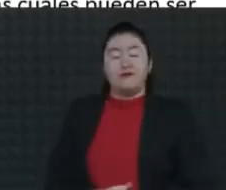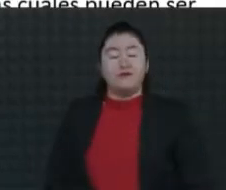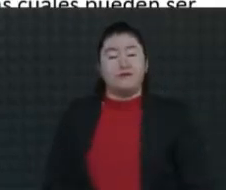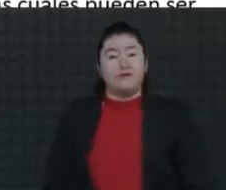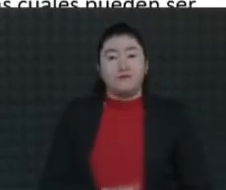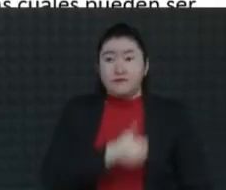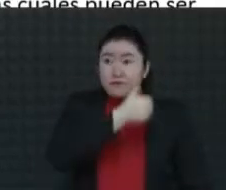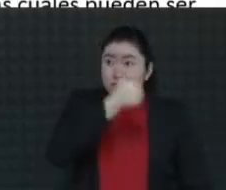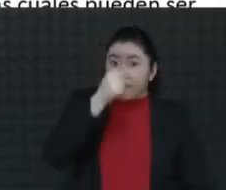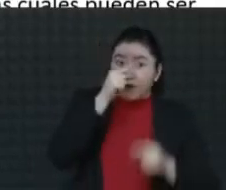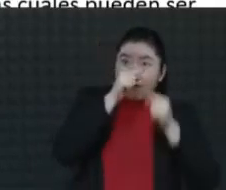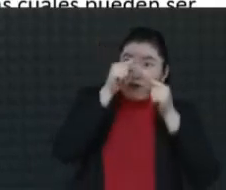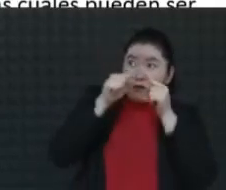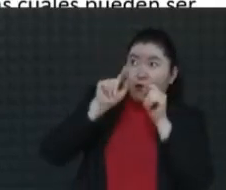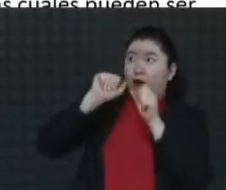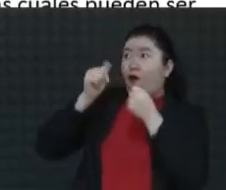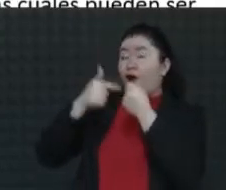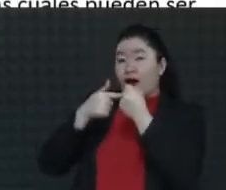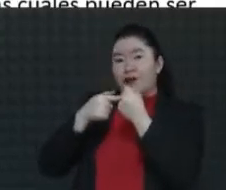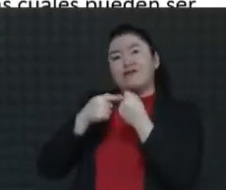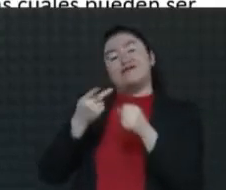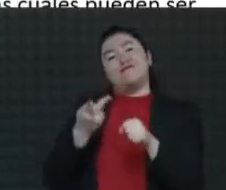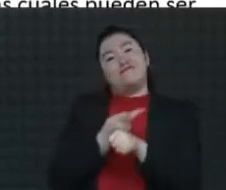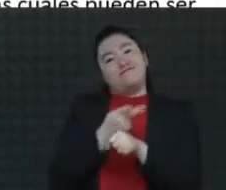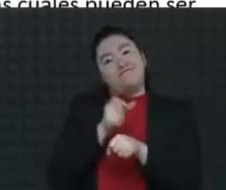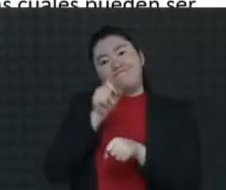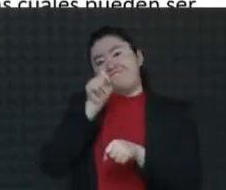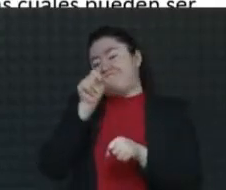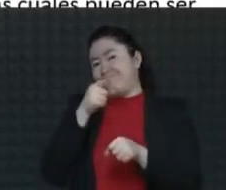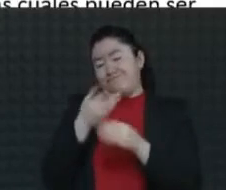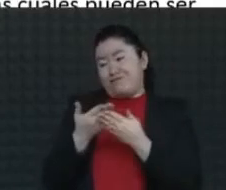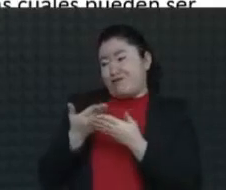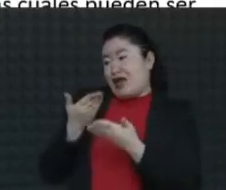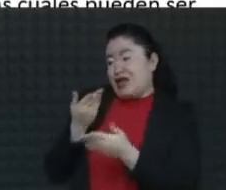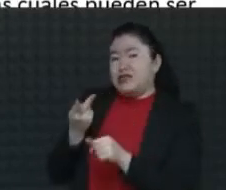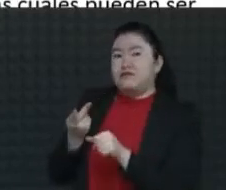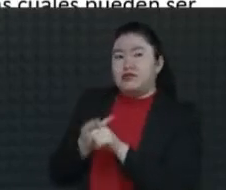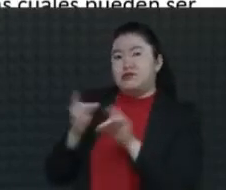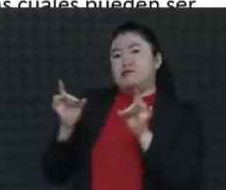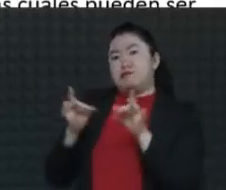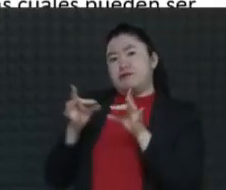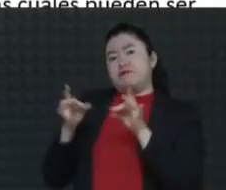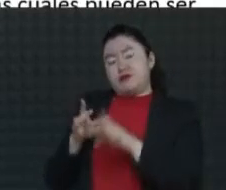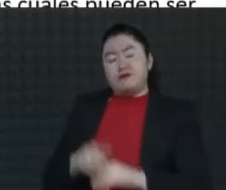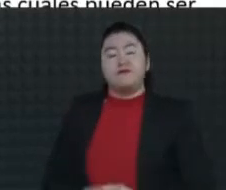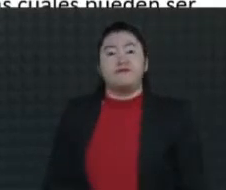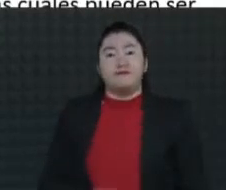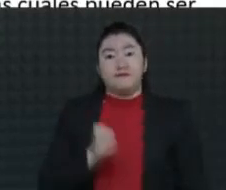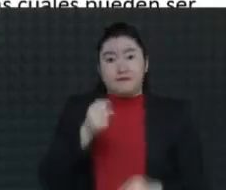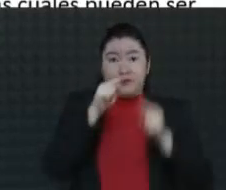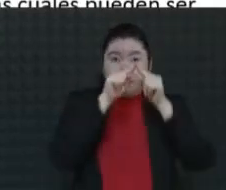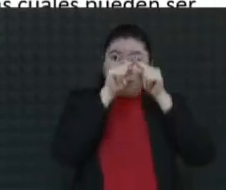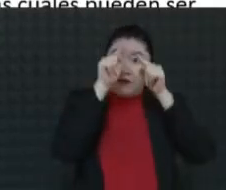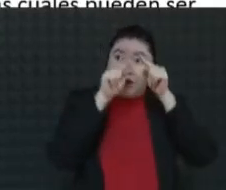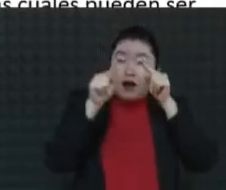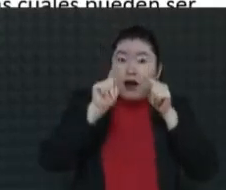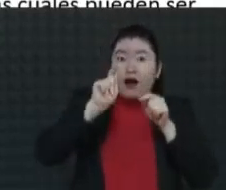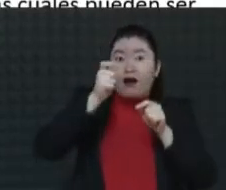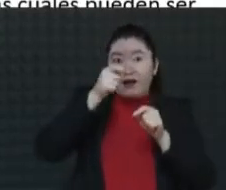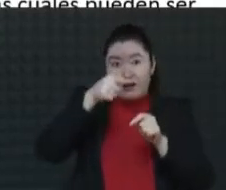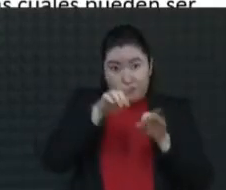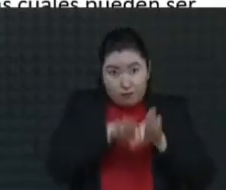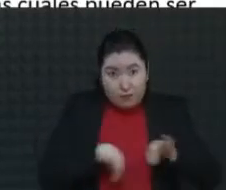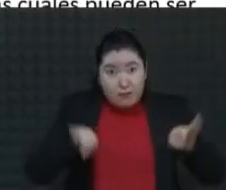pueden ser atribuibles a una pérdida de acción compuesta. Por lo tanto, Las grietas de fatiga observadas no son la